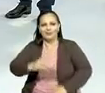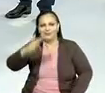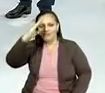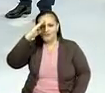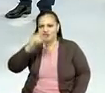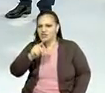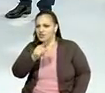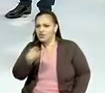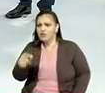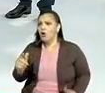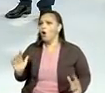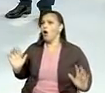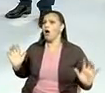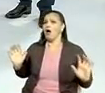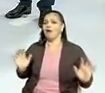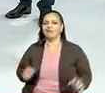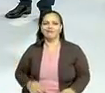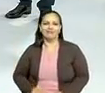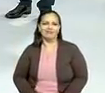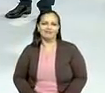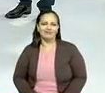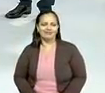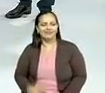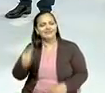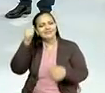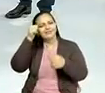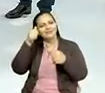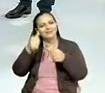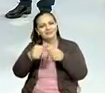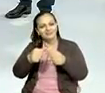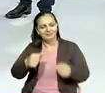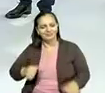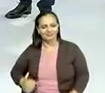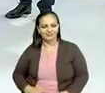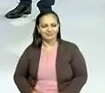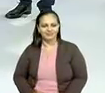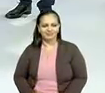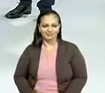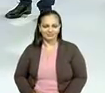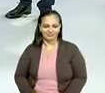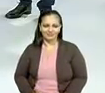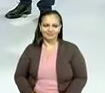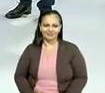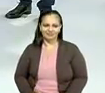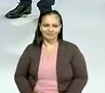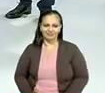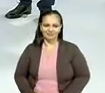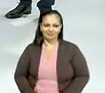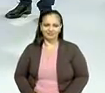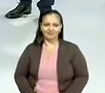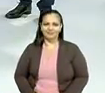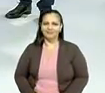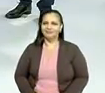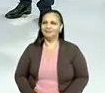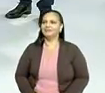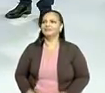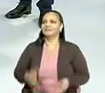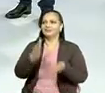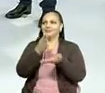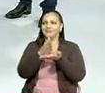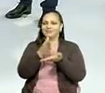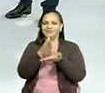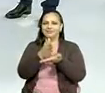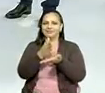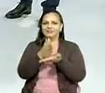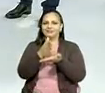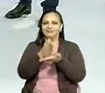corte! Eso tiene entre 5, 6, 7 años. Sí. Bueno, Cuando... Manda el estilo al corte. Vamos entonces nos vamos